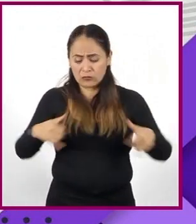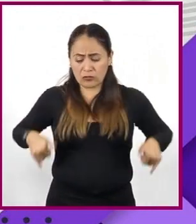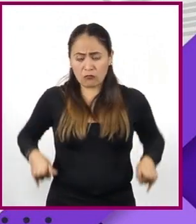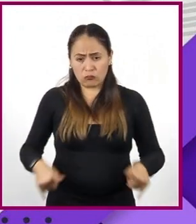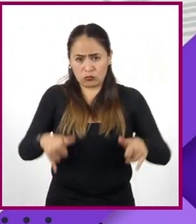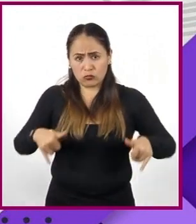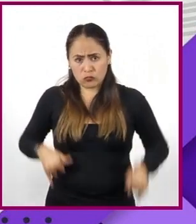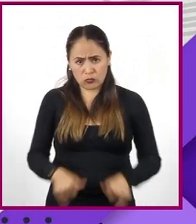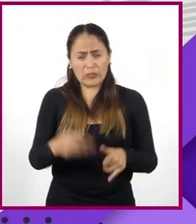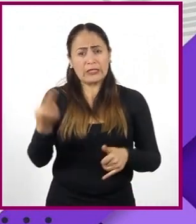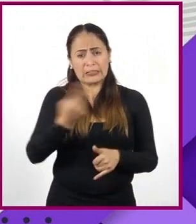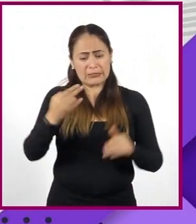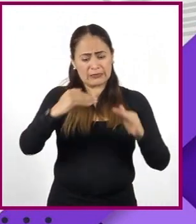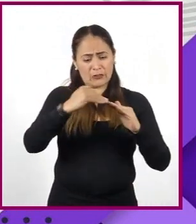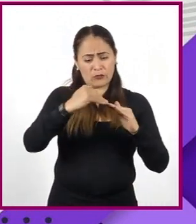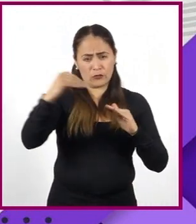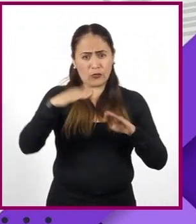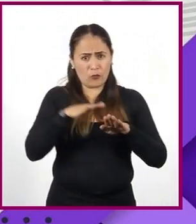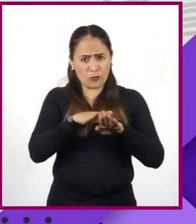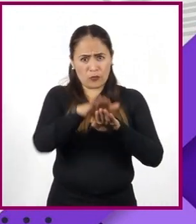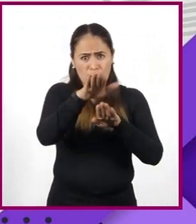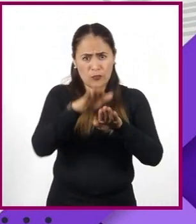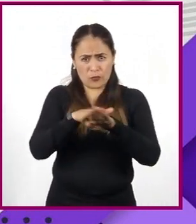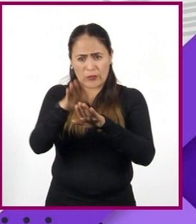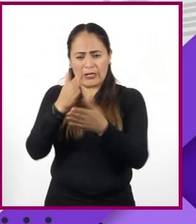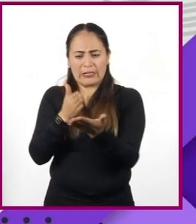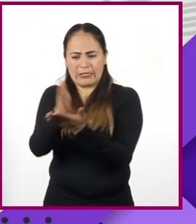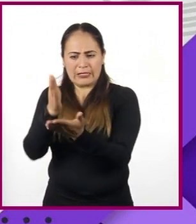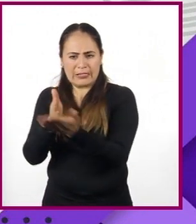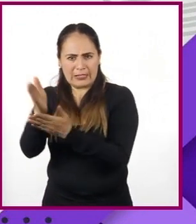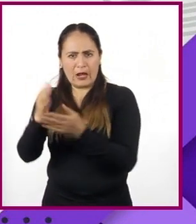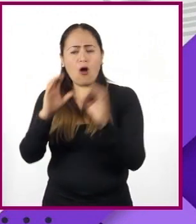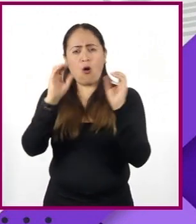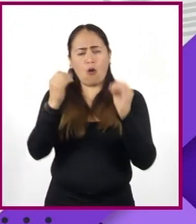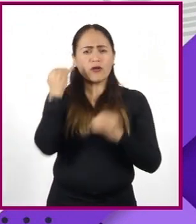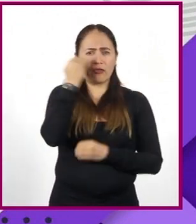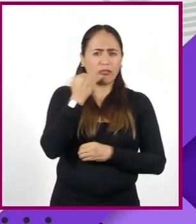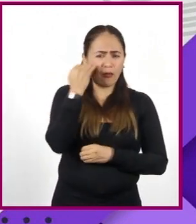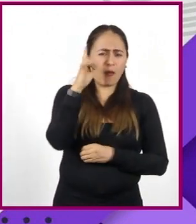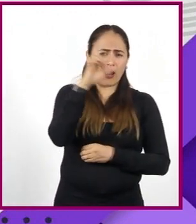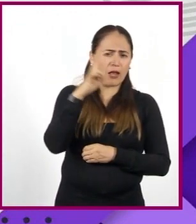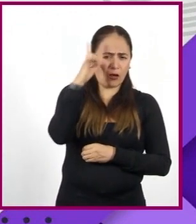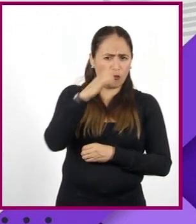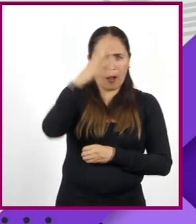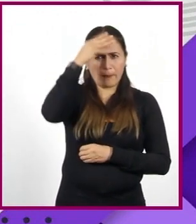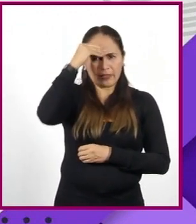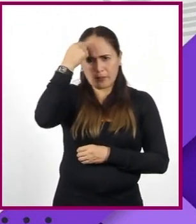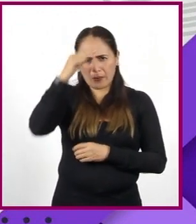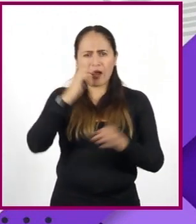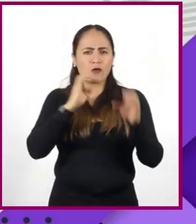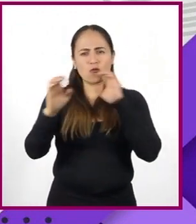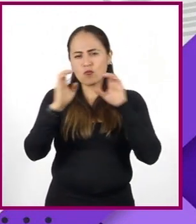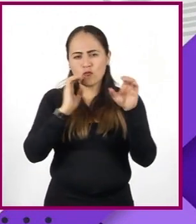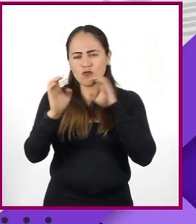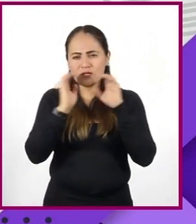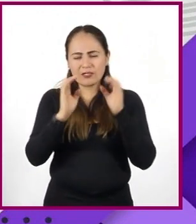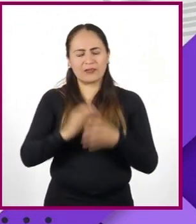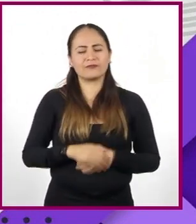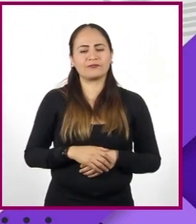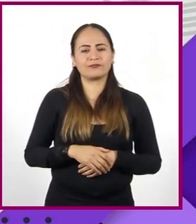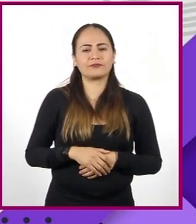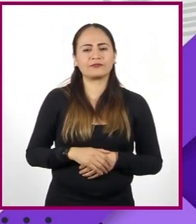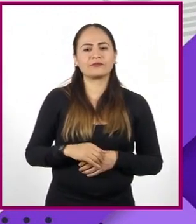personas que usan sillas de ruedas o aprender otro idioma o lenguaje para poder comunicarnos. Por su parte, la